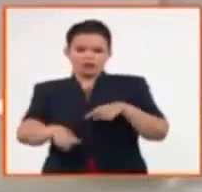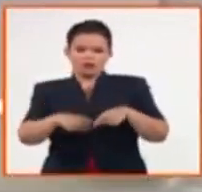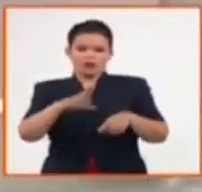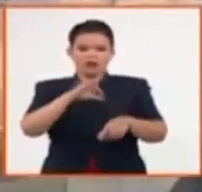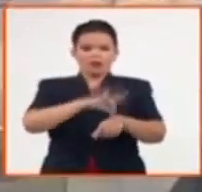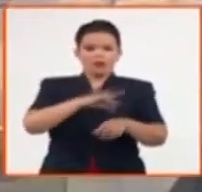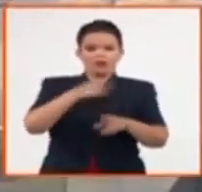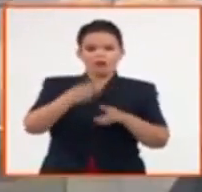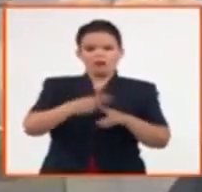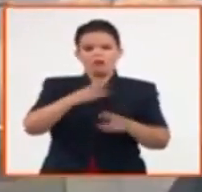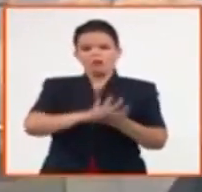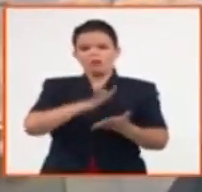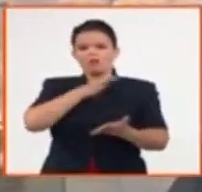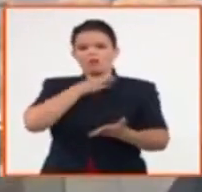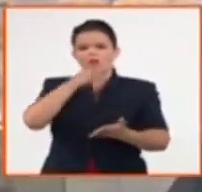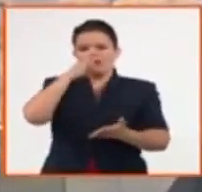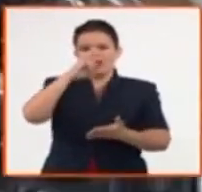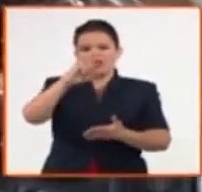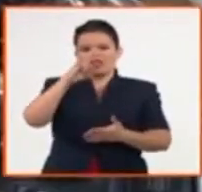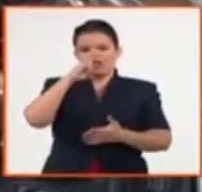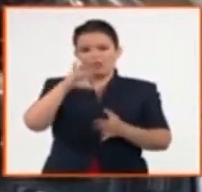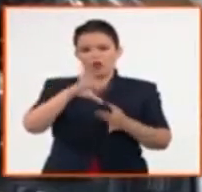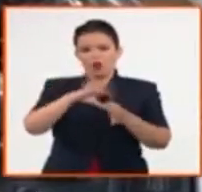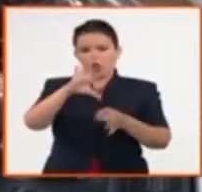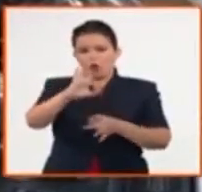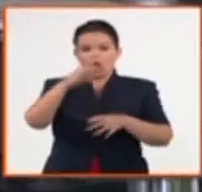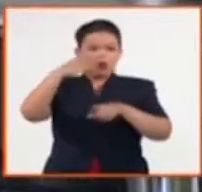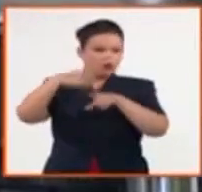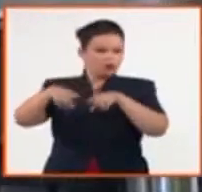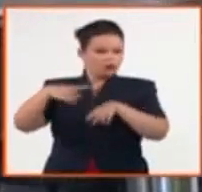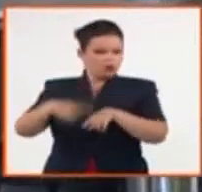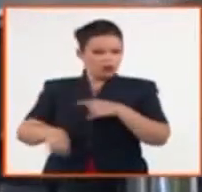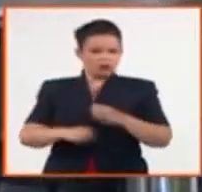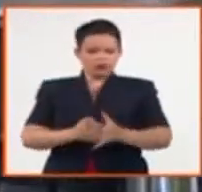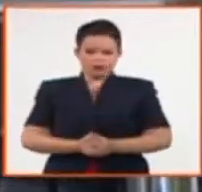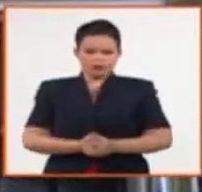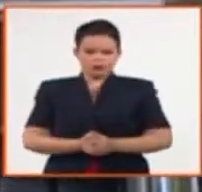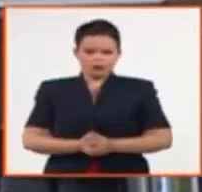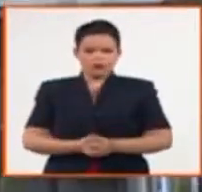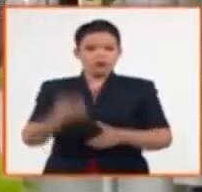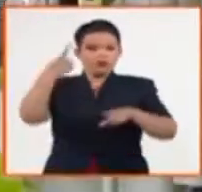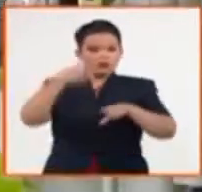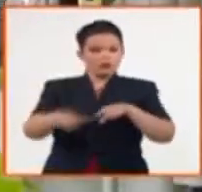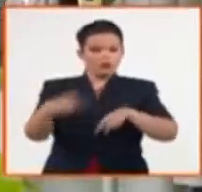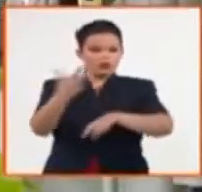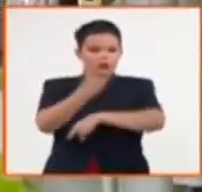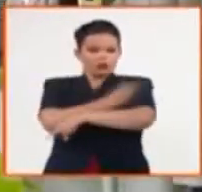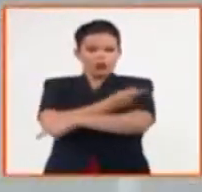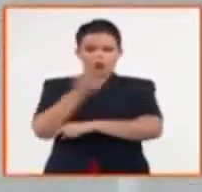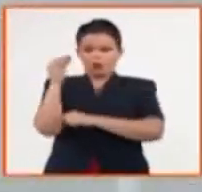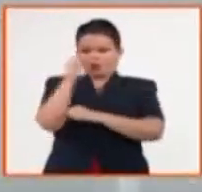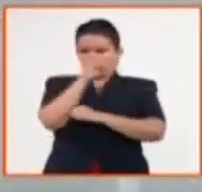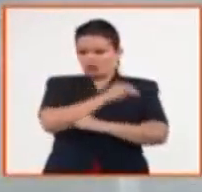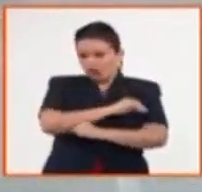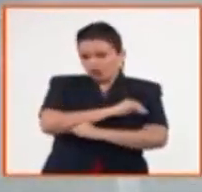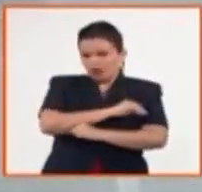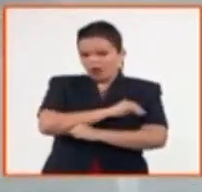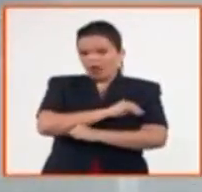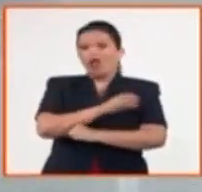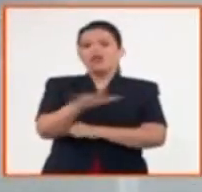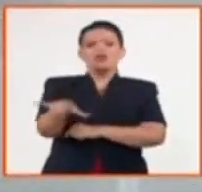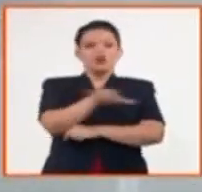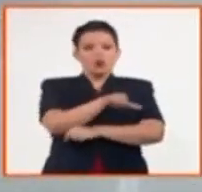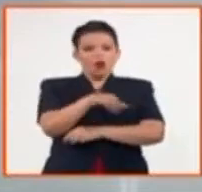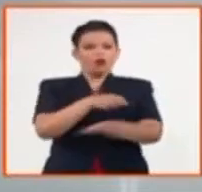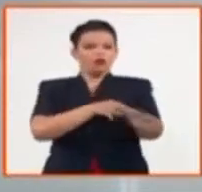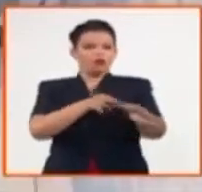grado. Otras vacunas de tecnologías más modernas, como el ARN mensajero, han demostrado gran efectividad, pero no